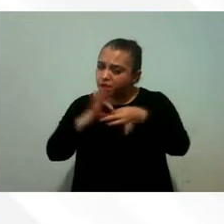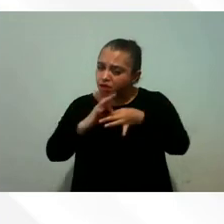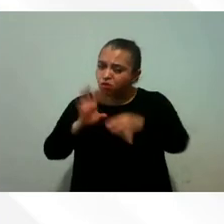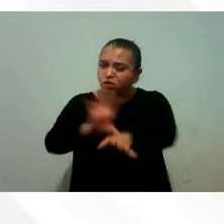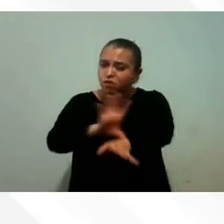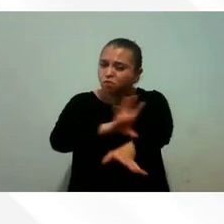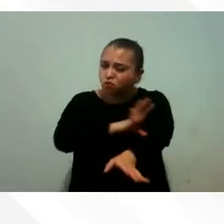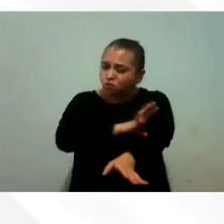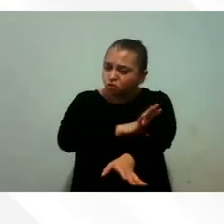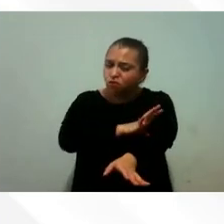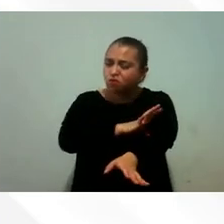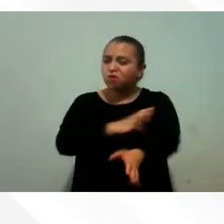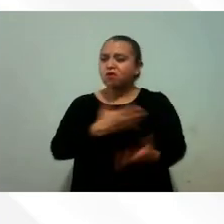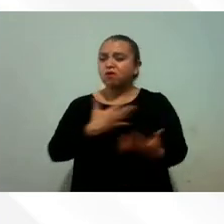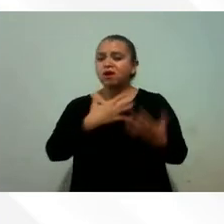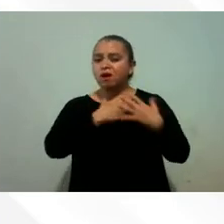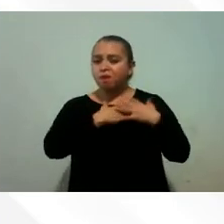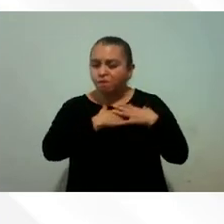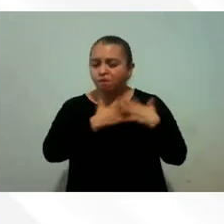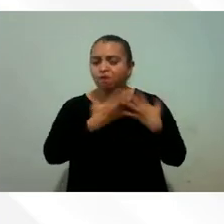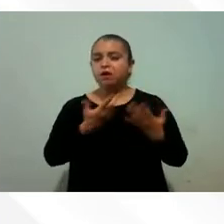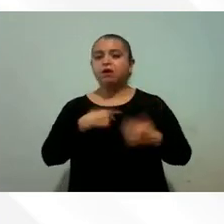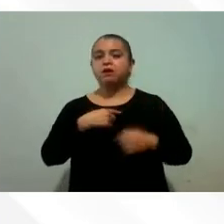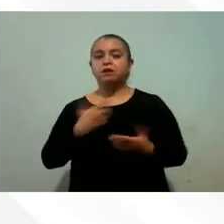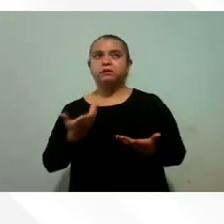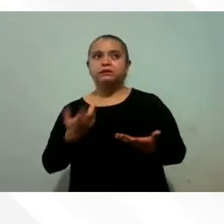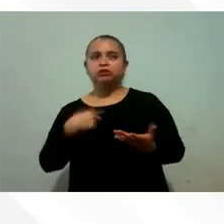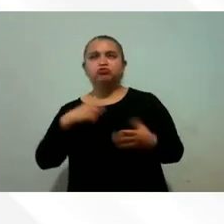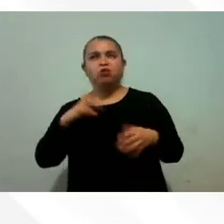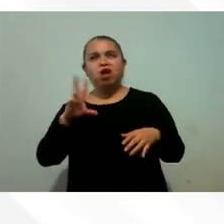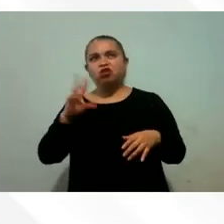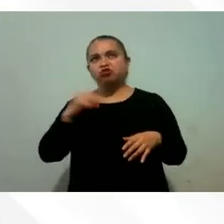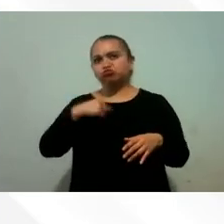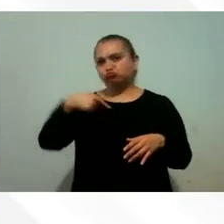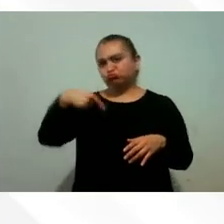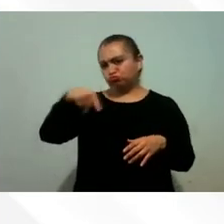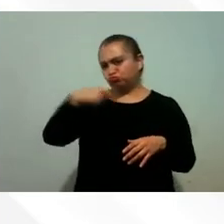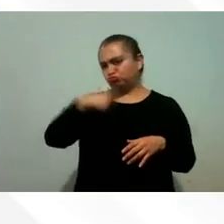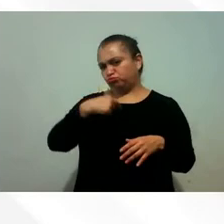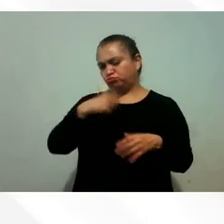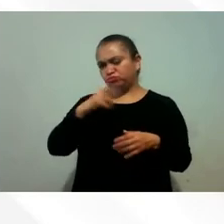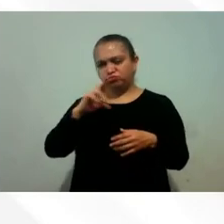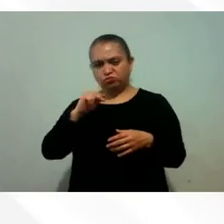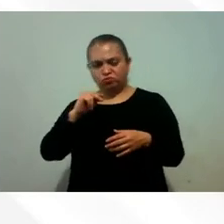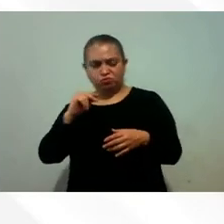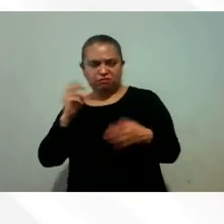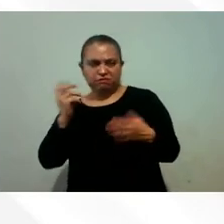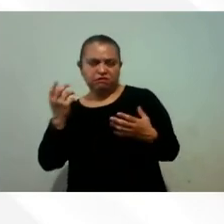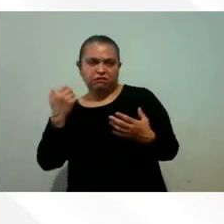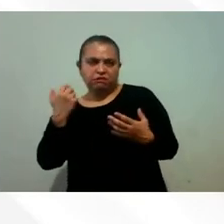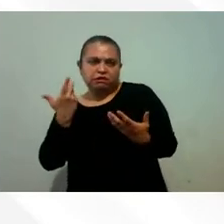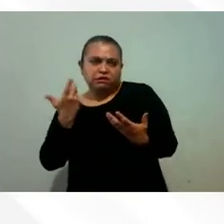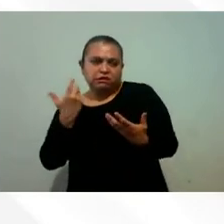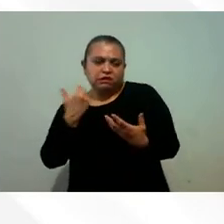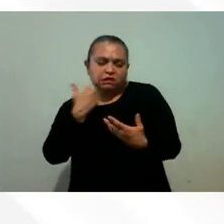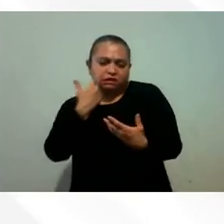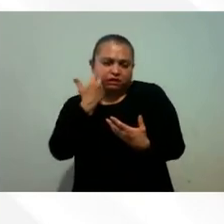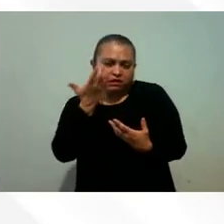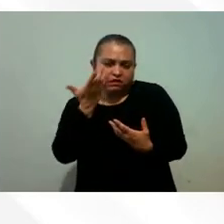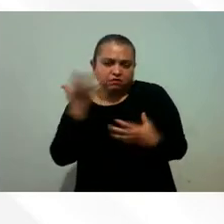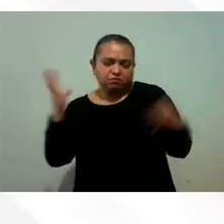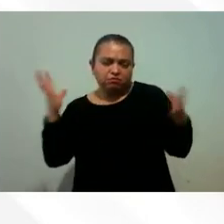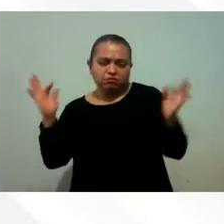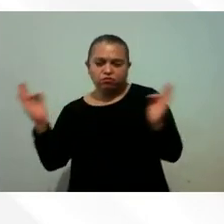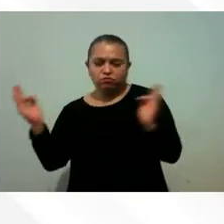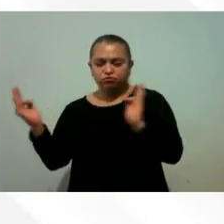quiero involucrar, dice Guadalupe, entonces yo estoy poniendo una barrera, ¿no? Ya no está esta cercanía con los estudiantes o con